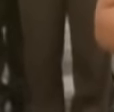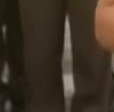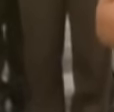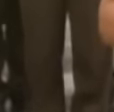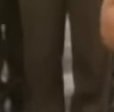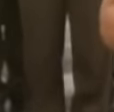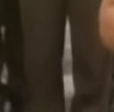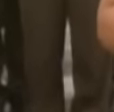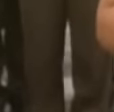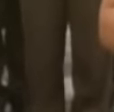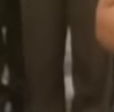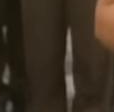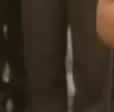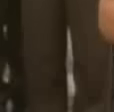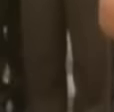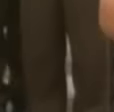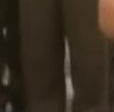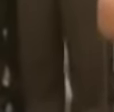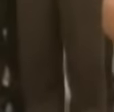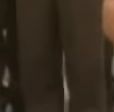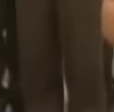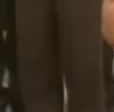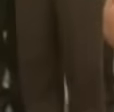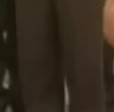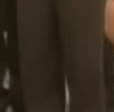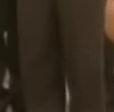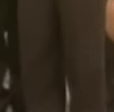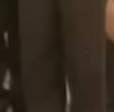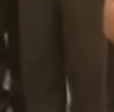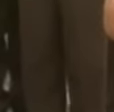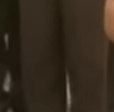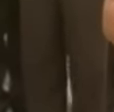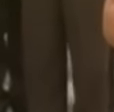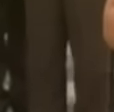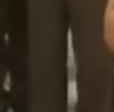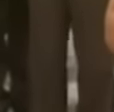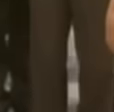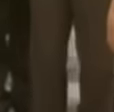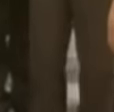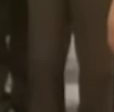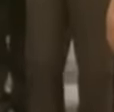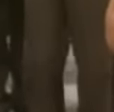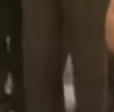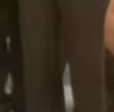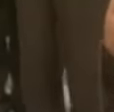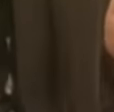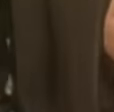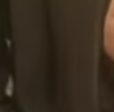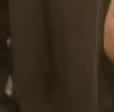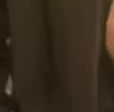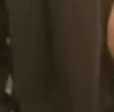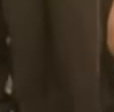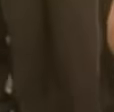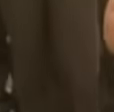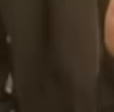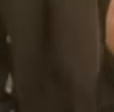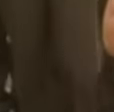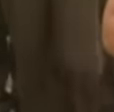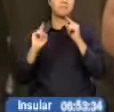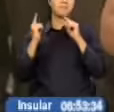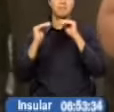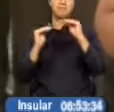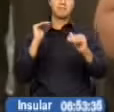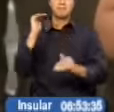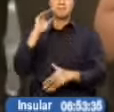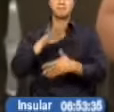2018 somos segundos en la tabla de colocaciones y por eso tanta expectativa porque además nosotros en frente a la canarinha sino también busca el primer lugar de la tabla